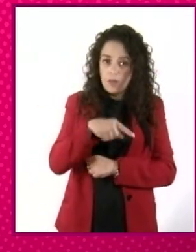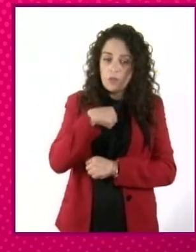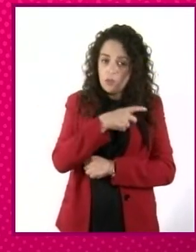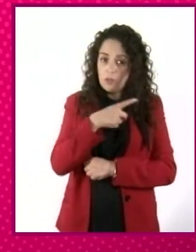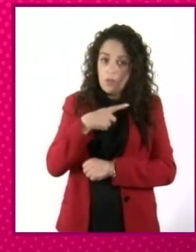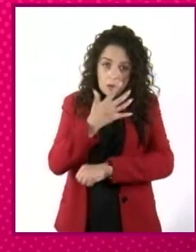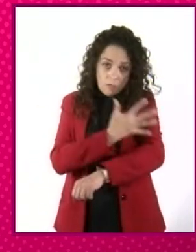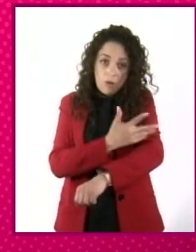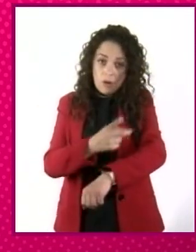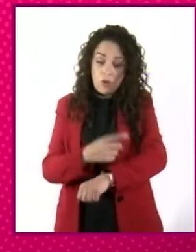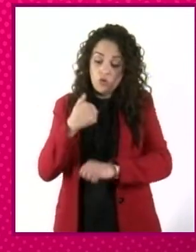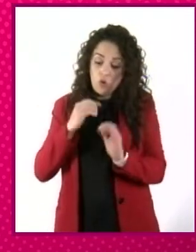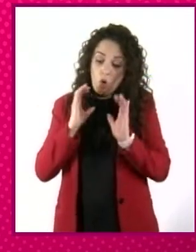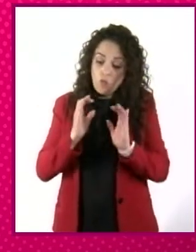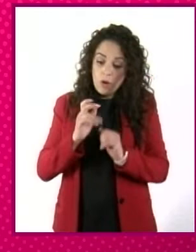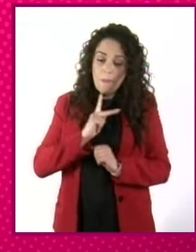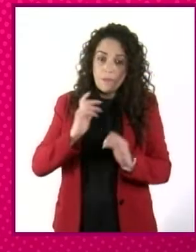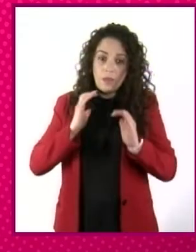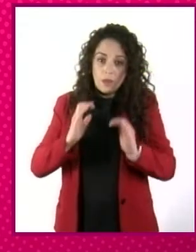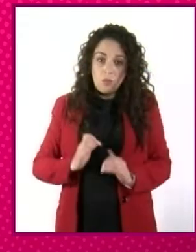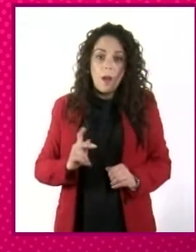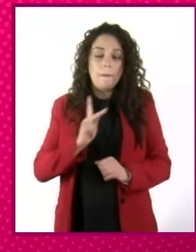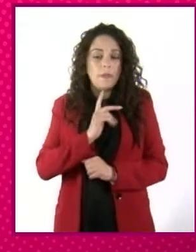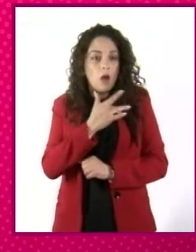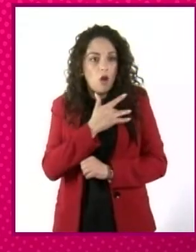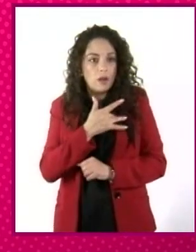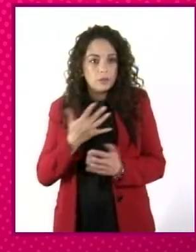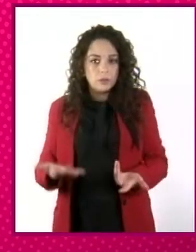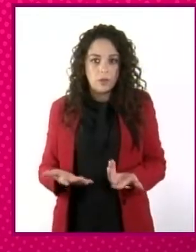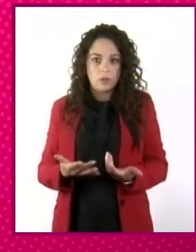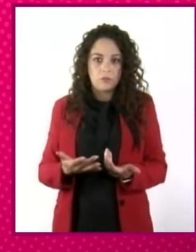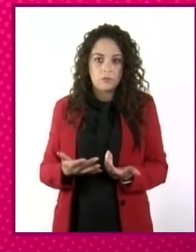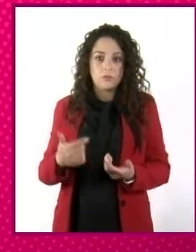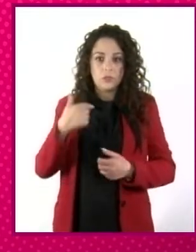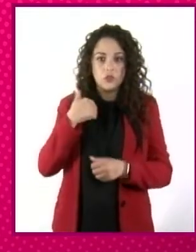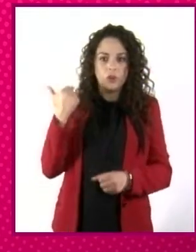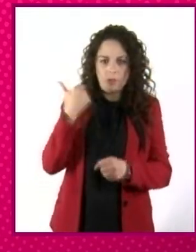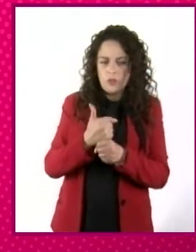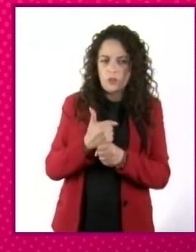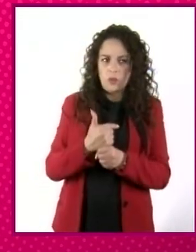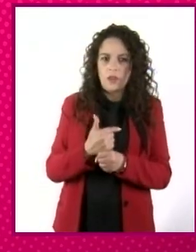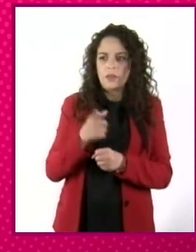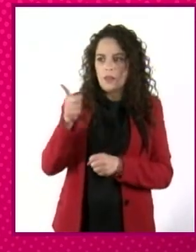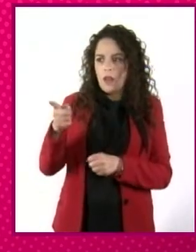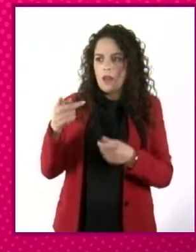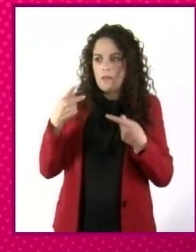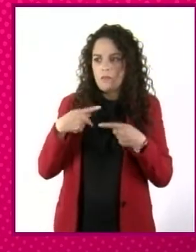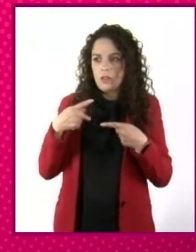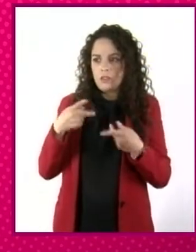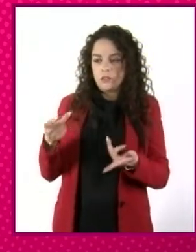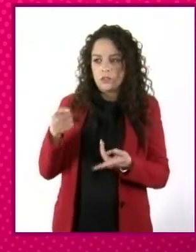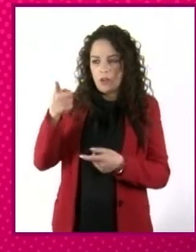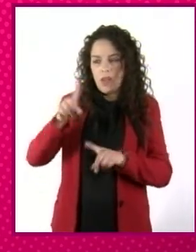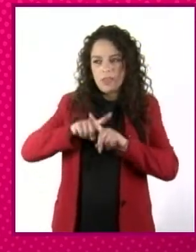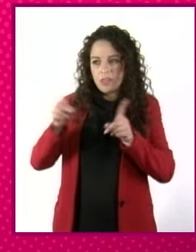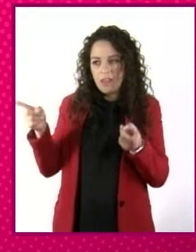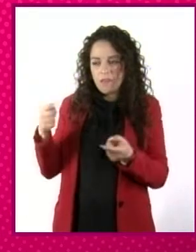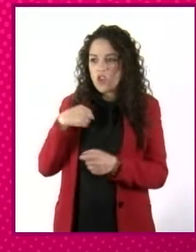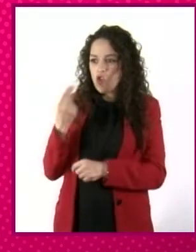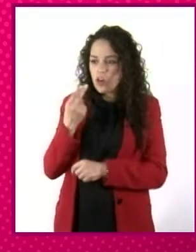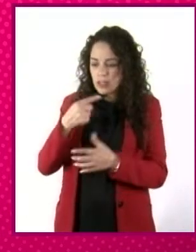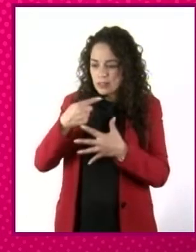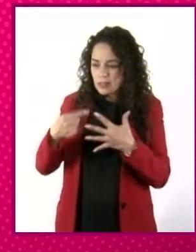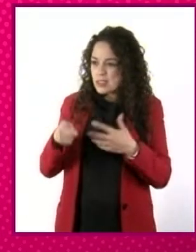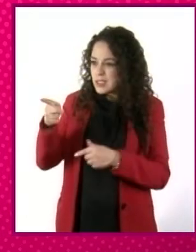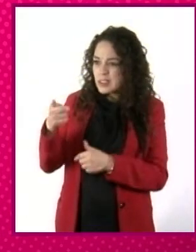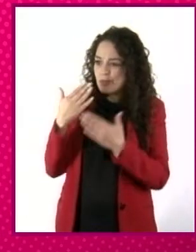poder cuidarme a mí misma si me doy cuenta de que la otra persona no me puede, por ejemplo, ofrecer lo que yo necesito. Y ahí yo